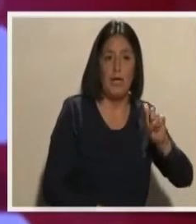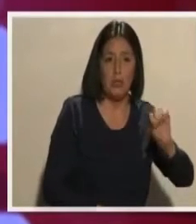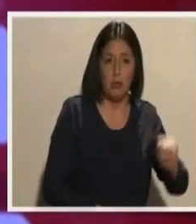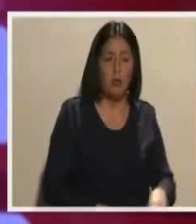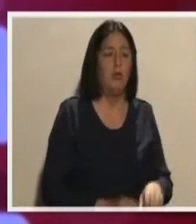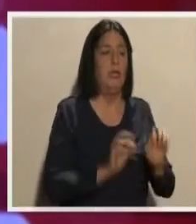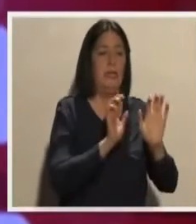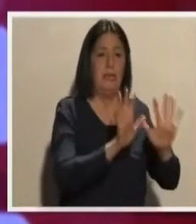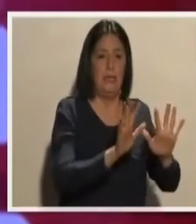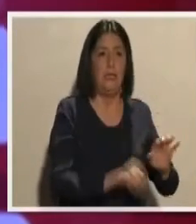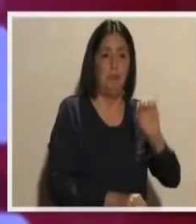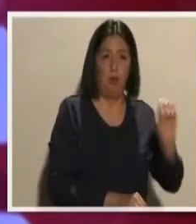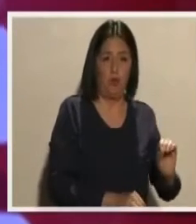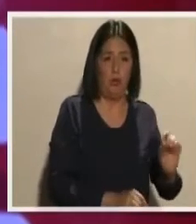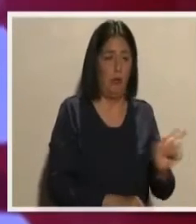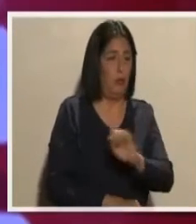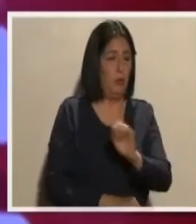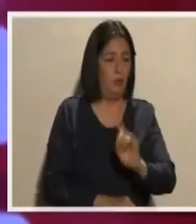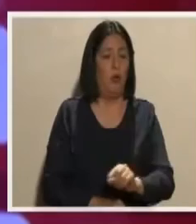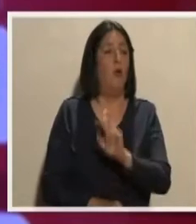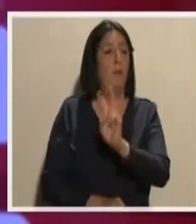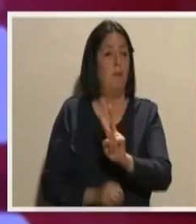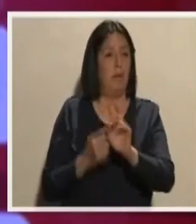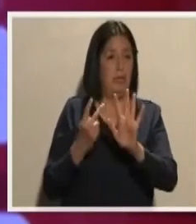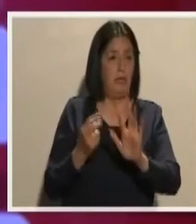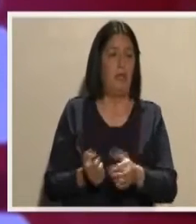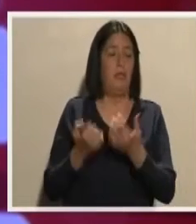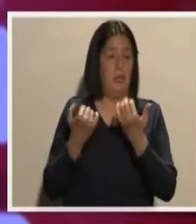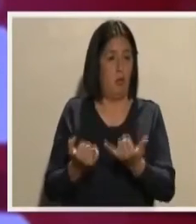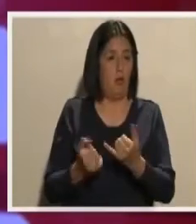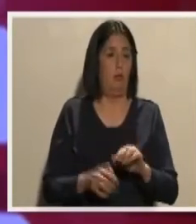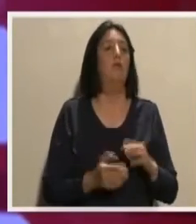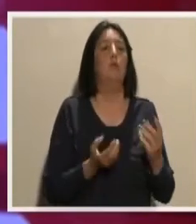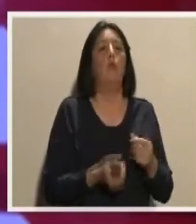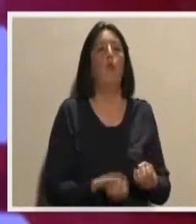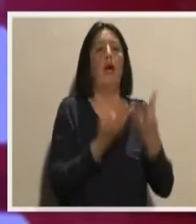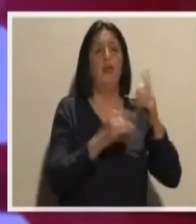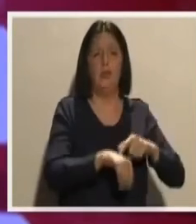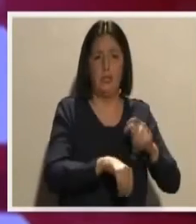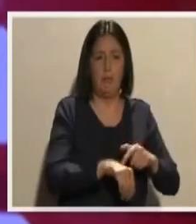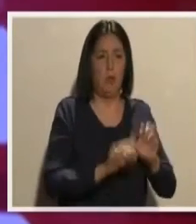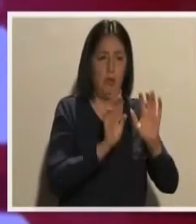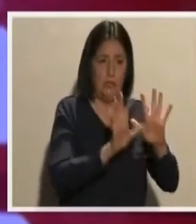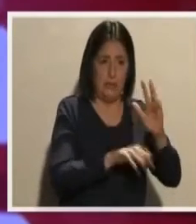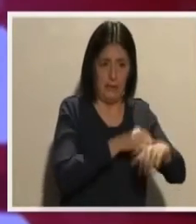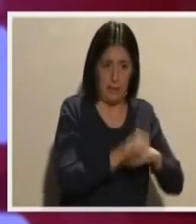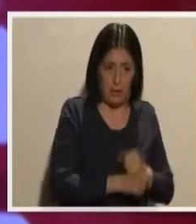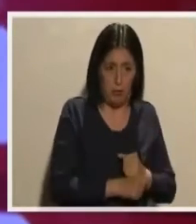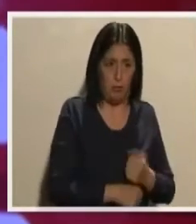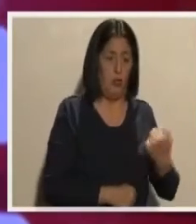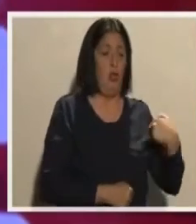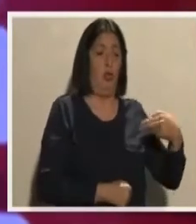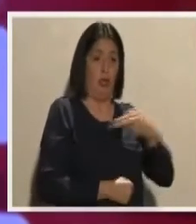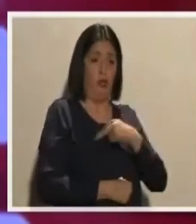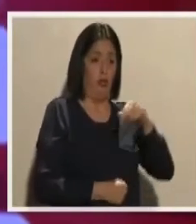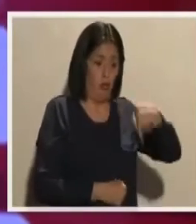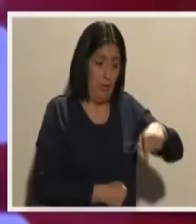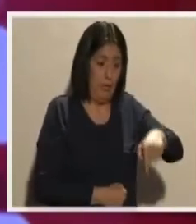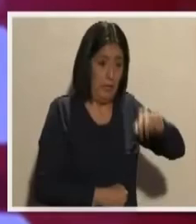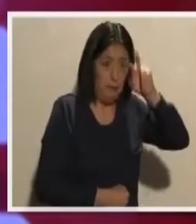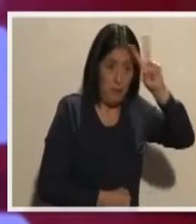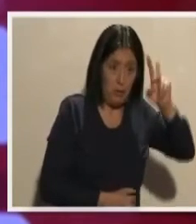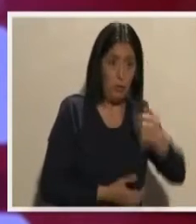vez de 27% hoy por 10 años. Lo que vemos en el Perú, si